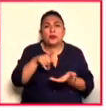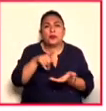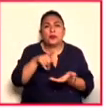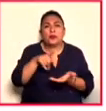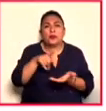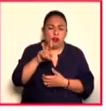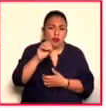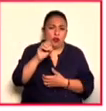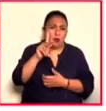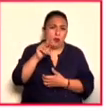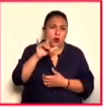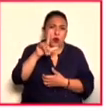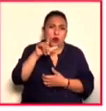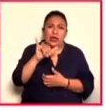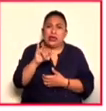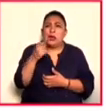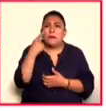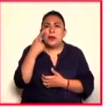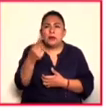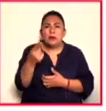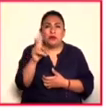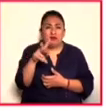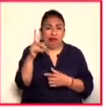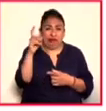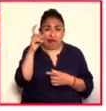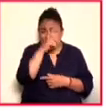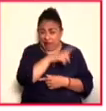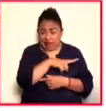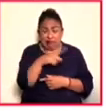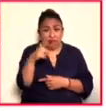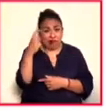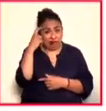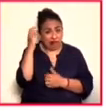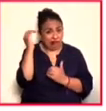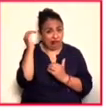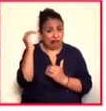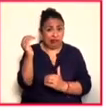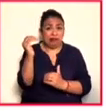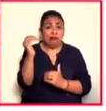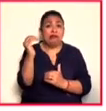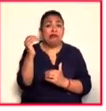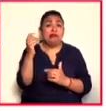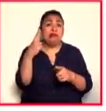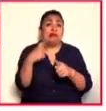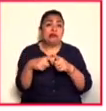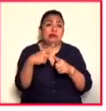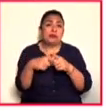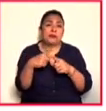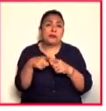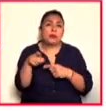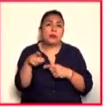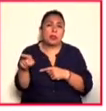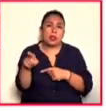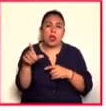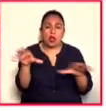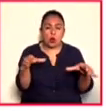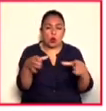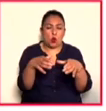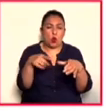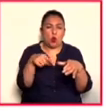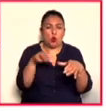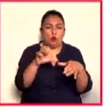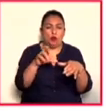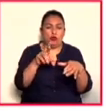que es Madrid, ¿no? Y que refleja pues esa complejidad y esa madurez alcanzada por las élites